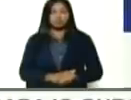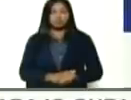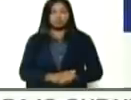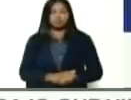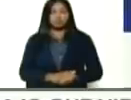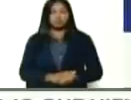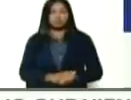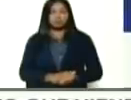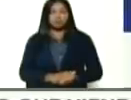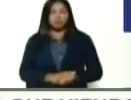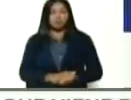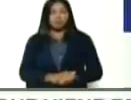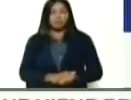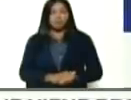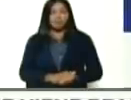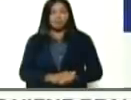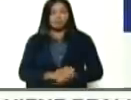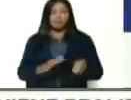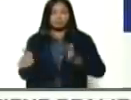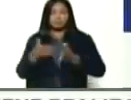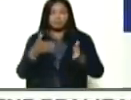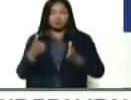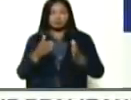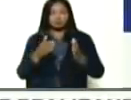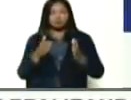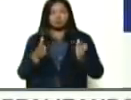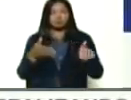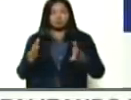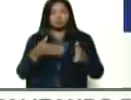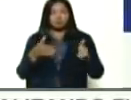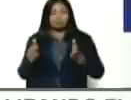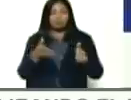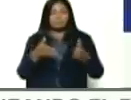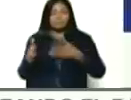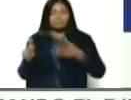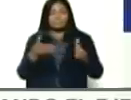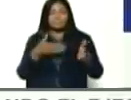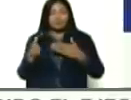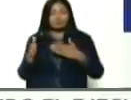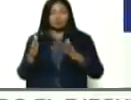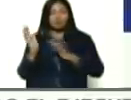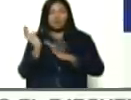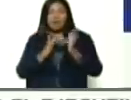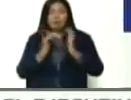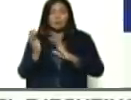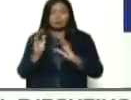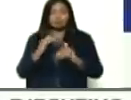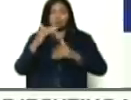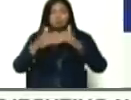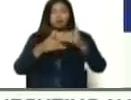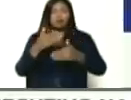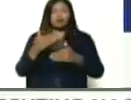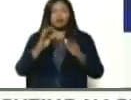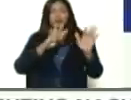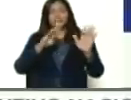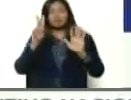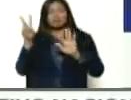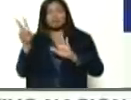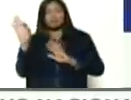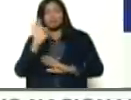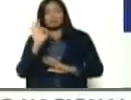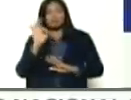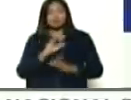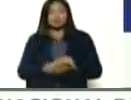entre marzo y abril el incremento fue del 27 por ciento y entre los meses de abril y